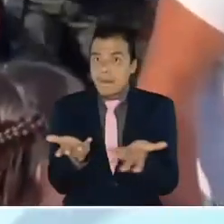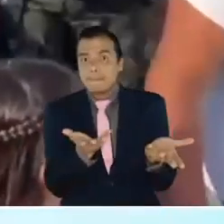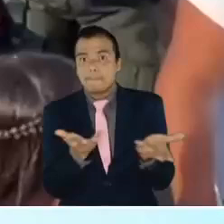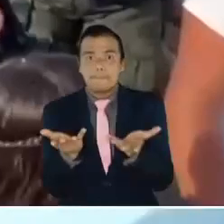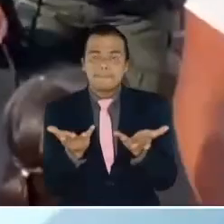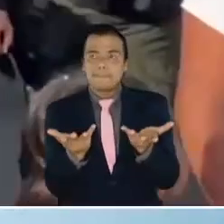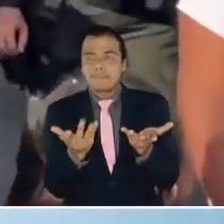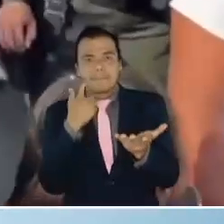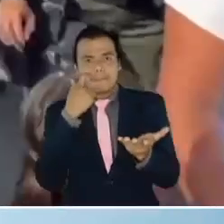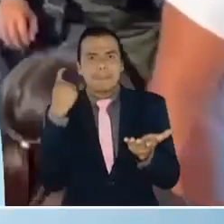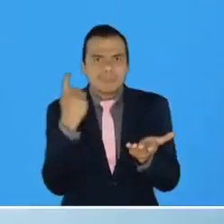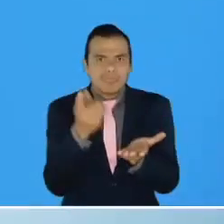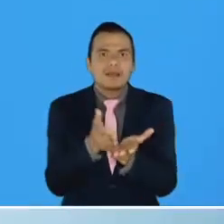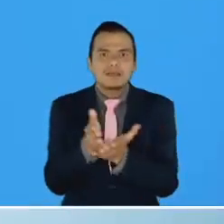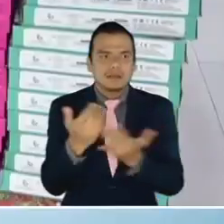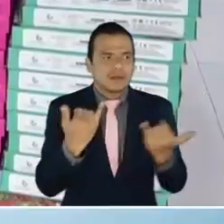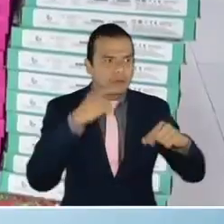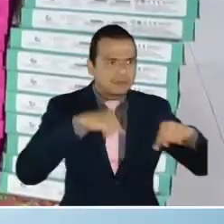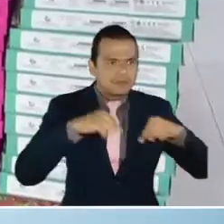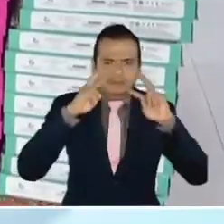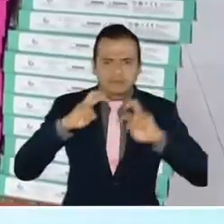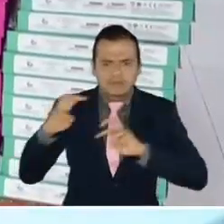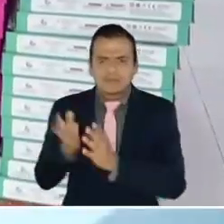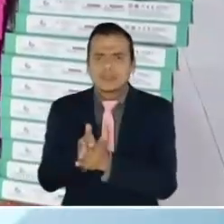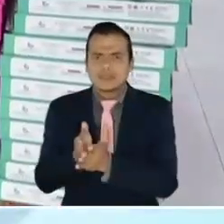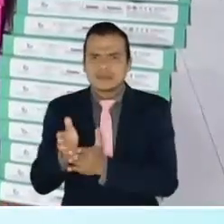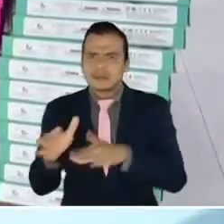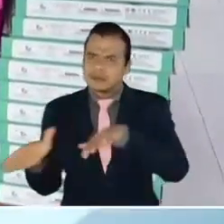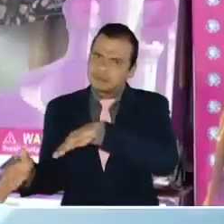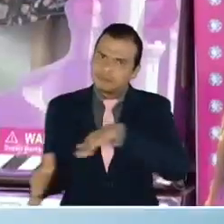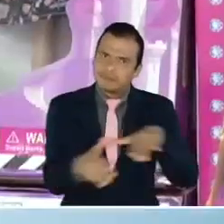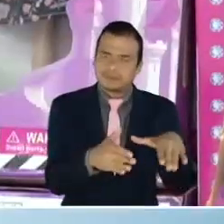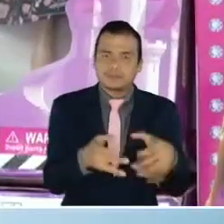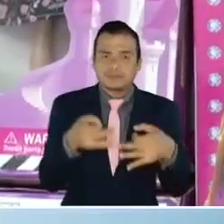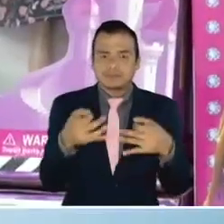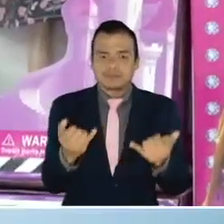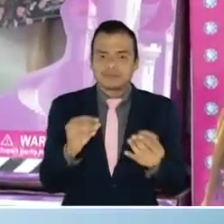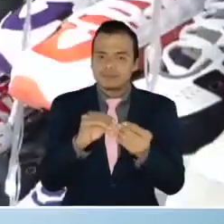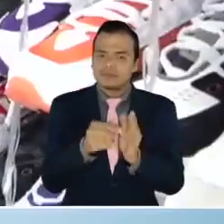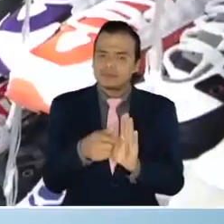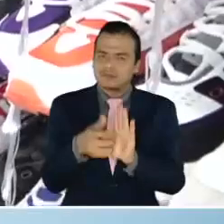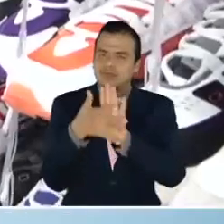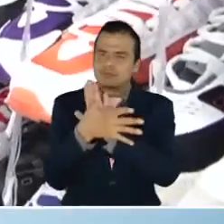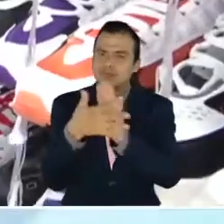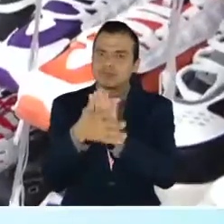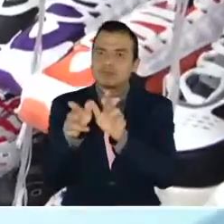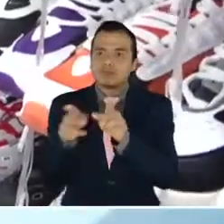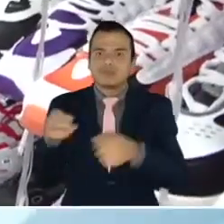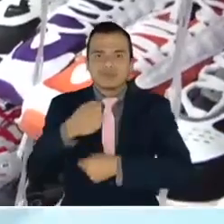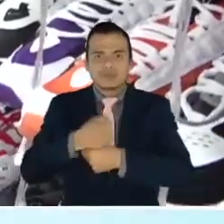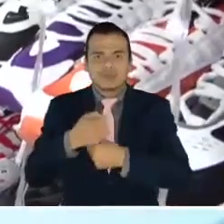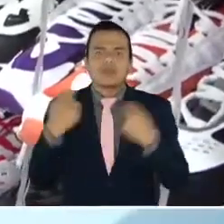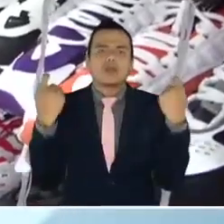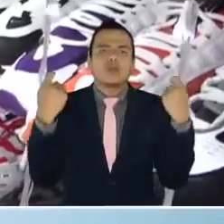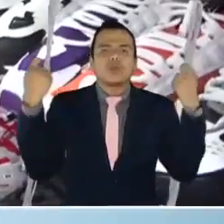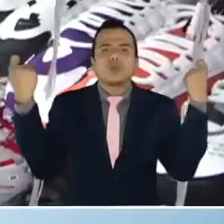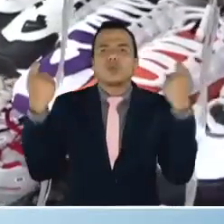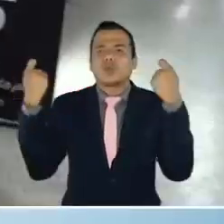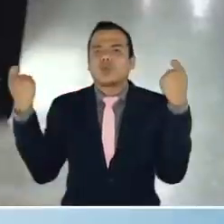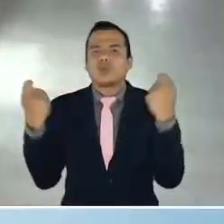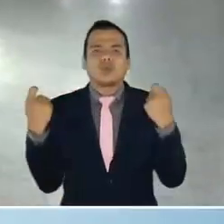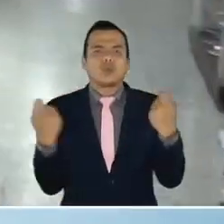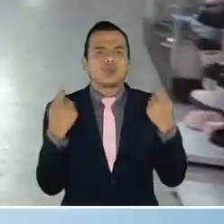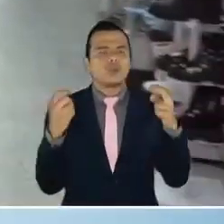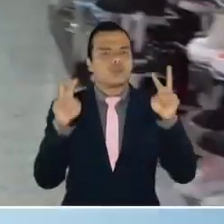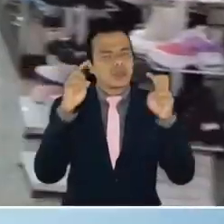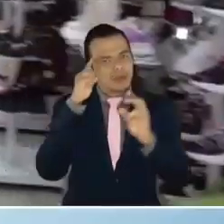buscando pistas. Y en 90 minutos hablamos con los voceros de los comerciantes alrededor de las expectativas de ventas para fin